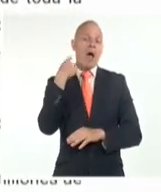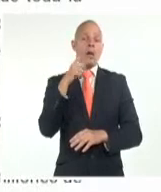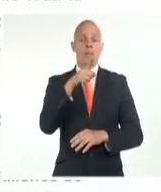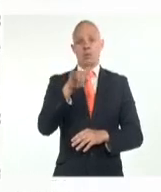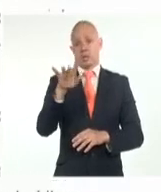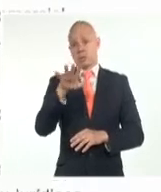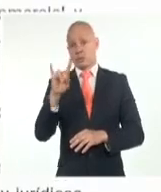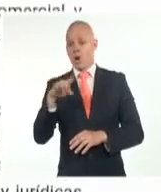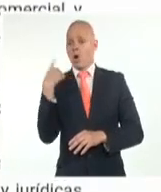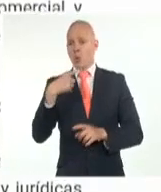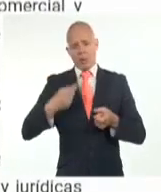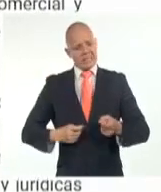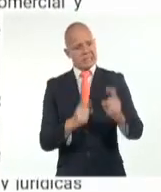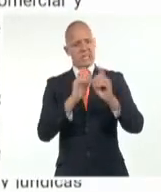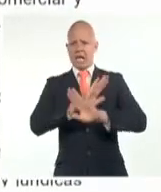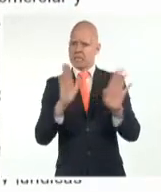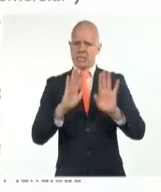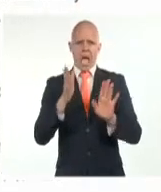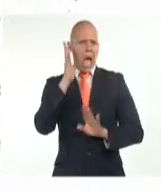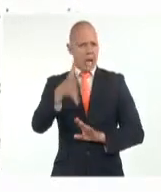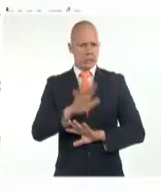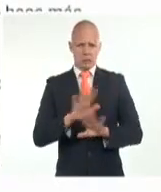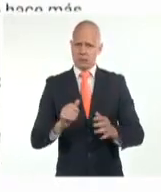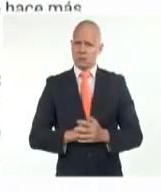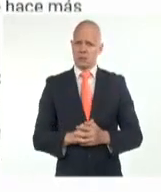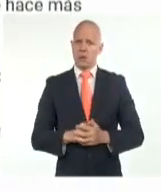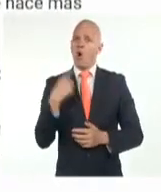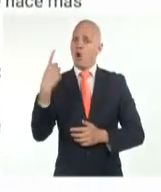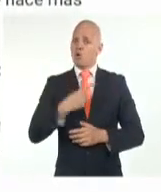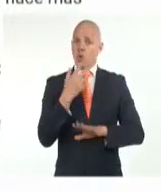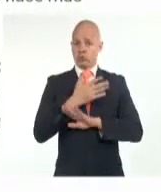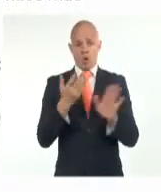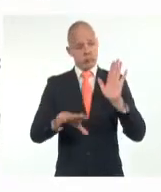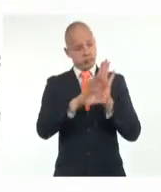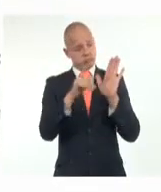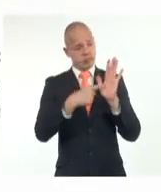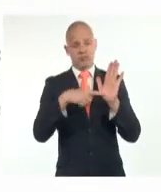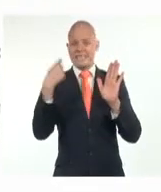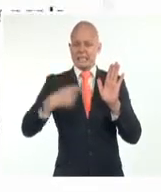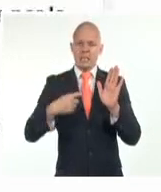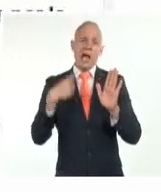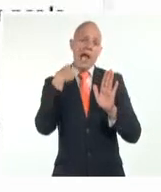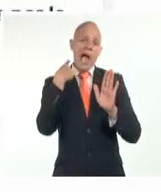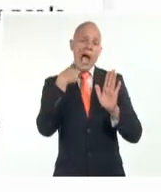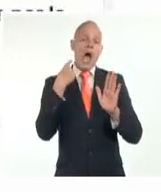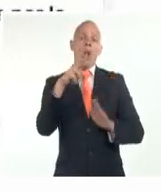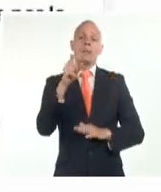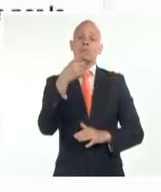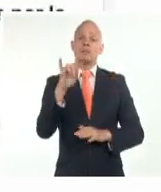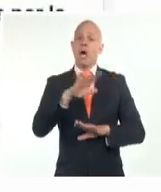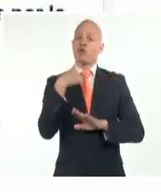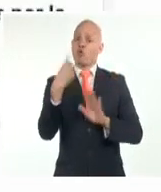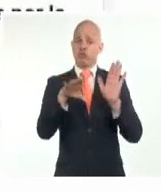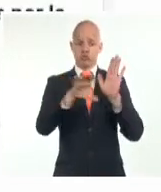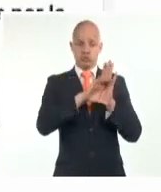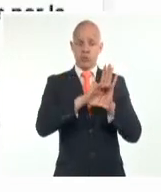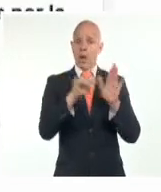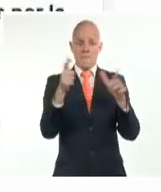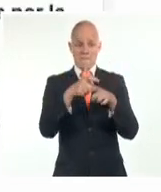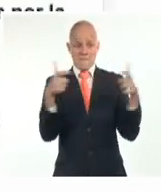ejercicio de su derecho a la autodeterminación adoptó, mediante referéndum efectuado el 24 de febrero de 2019 y con el voto